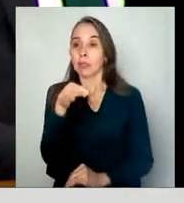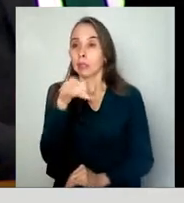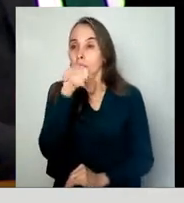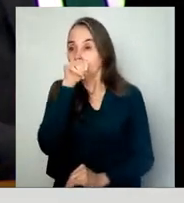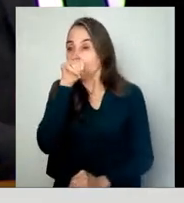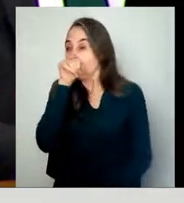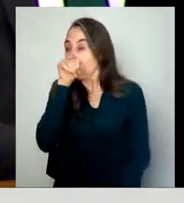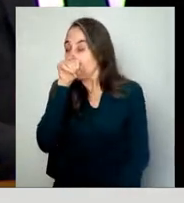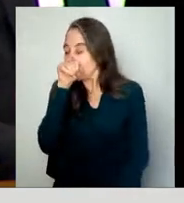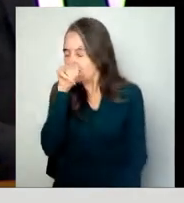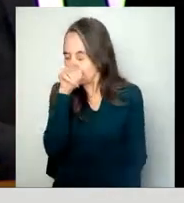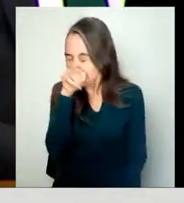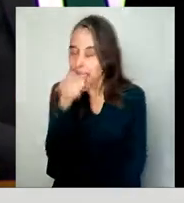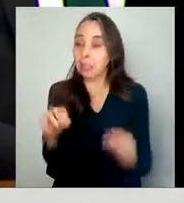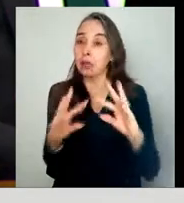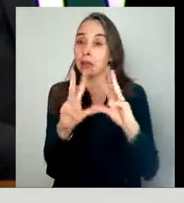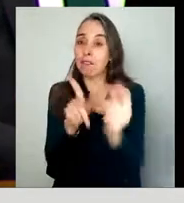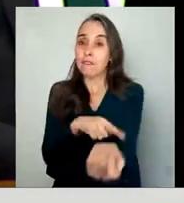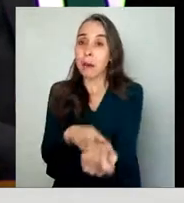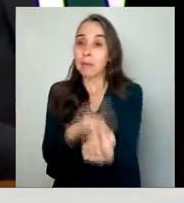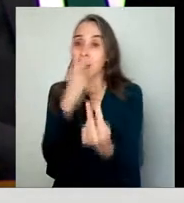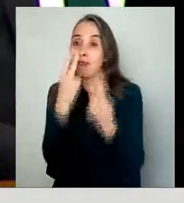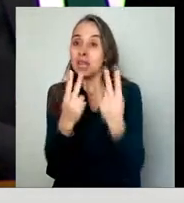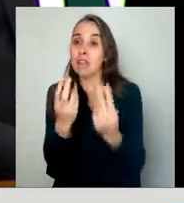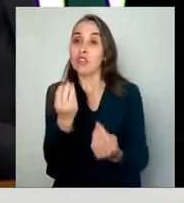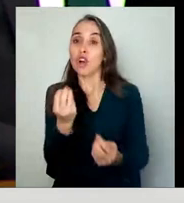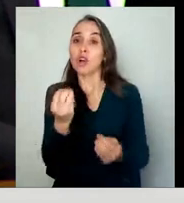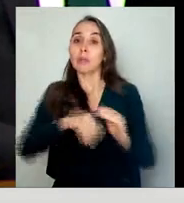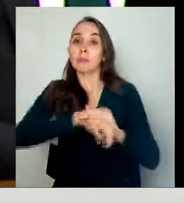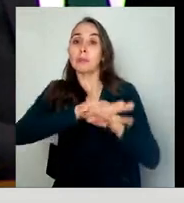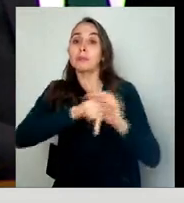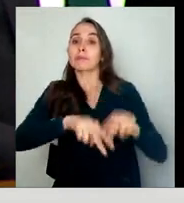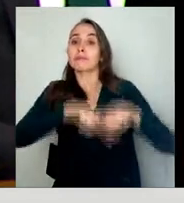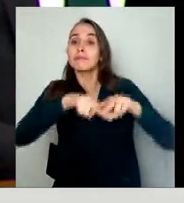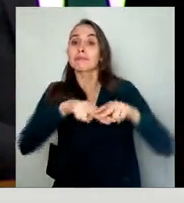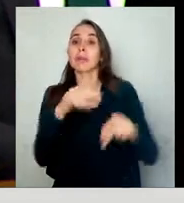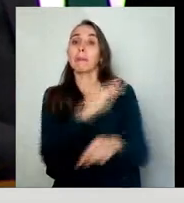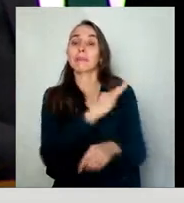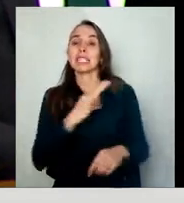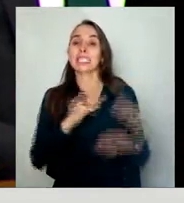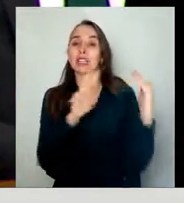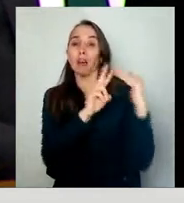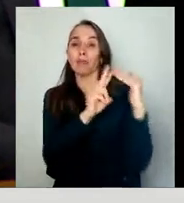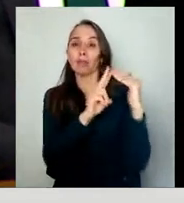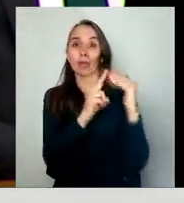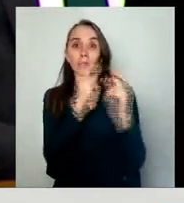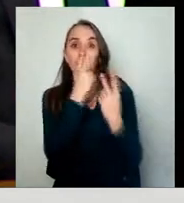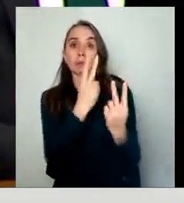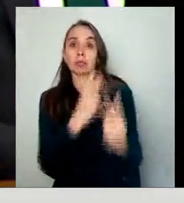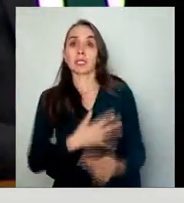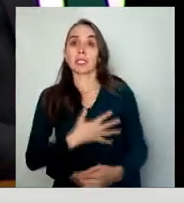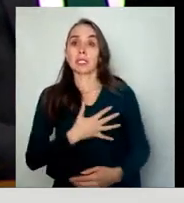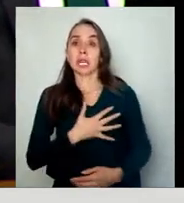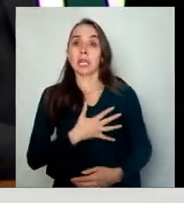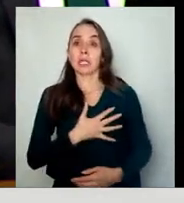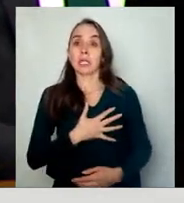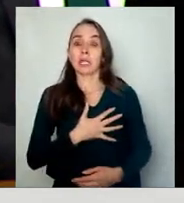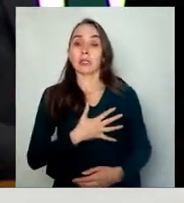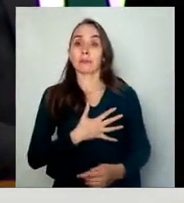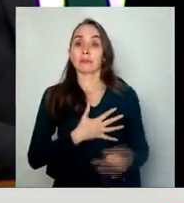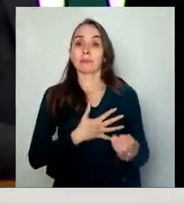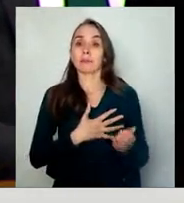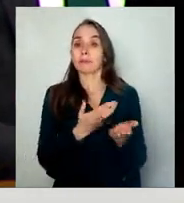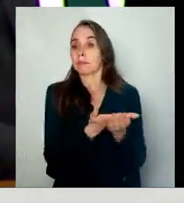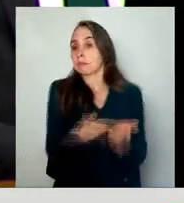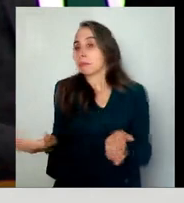viendo todo lo que ha ocurrido el Ministerio de vivienda y urbanismo sientan que ellos están siendo dejados de lado